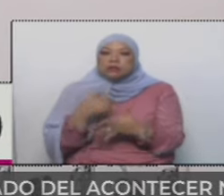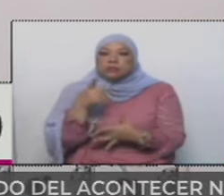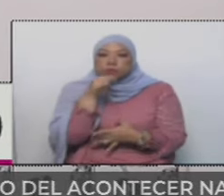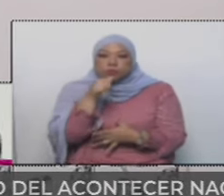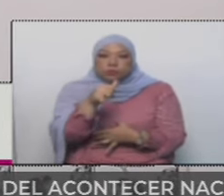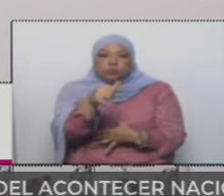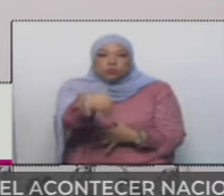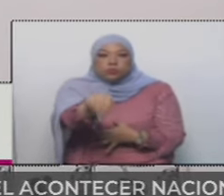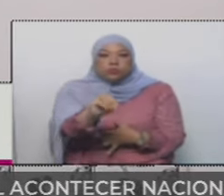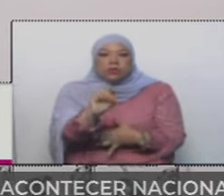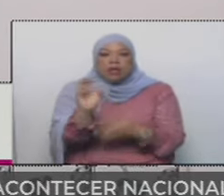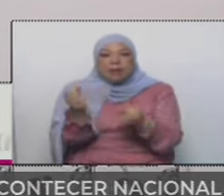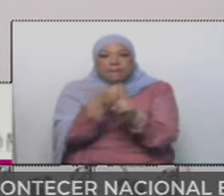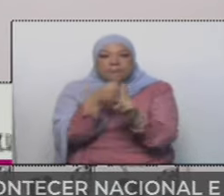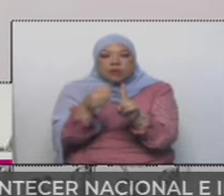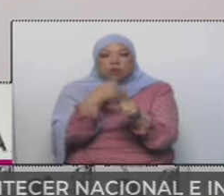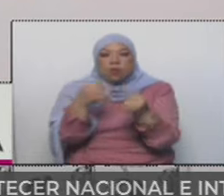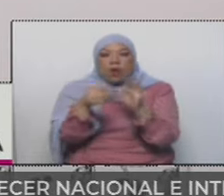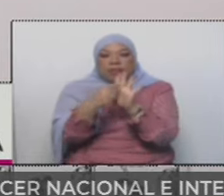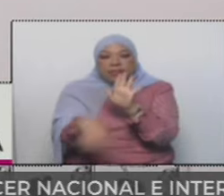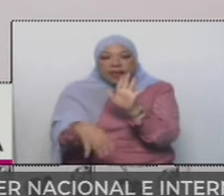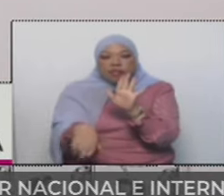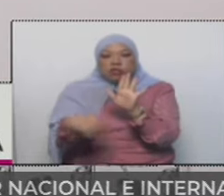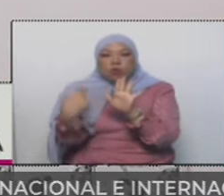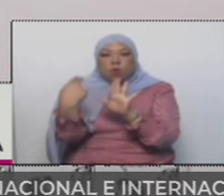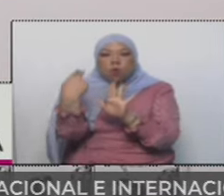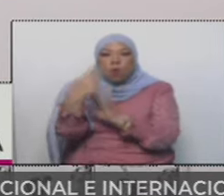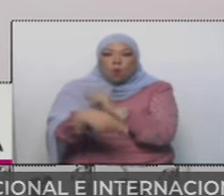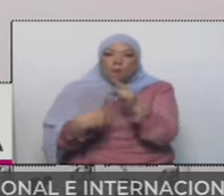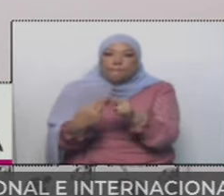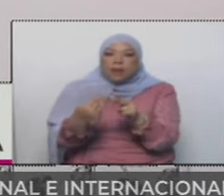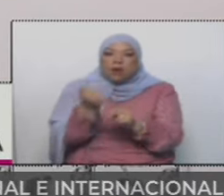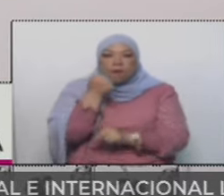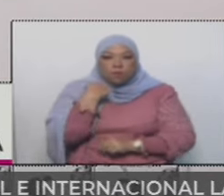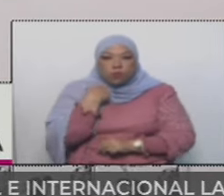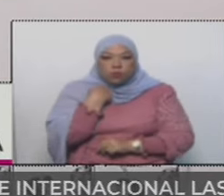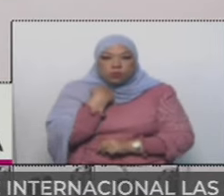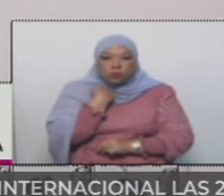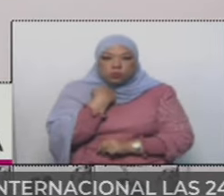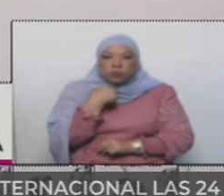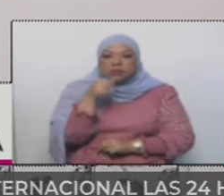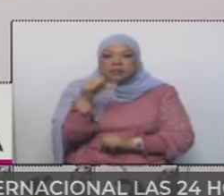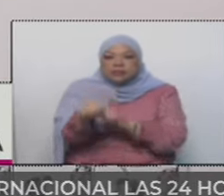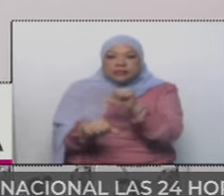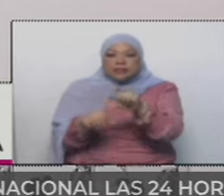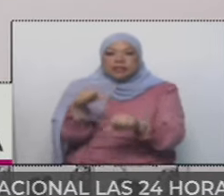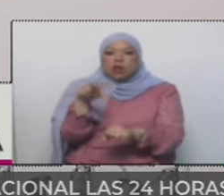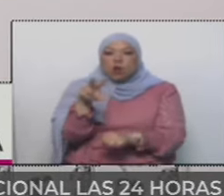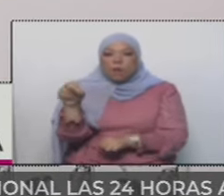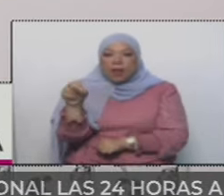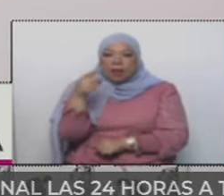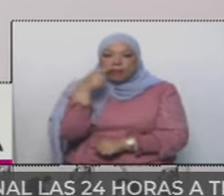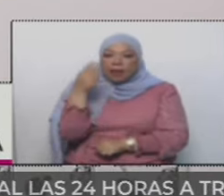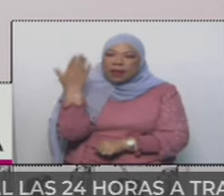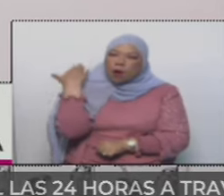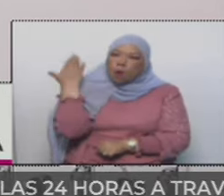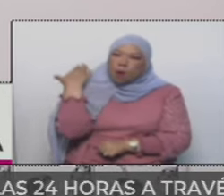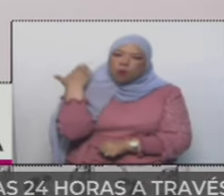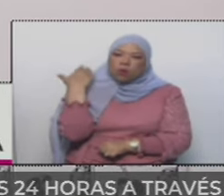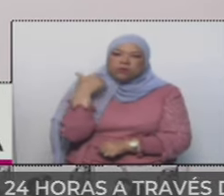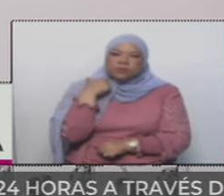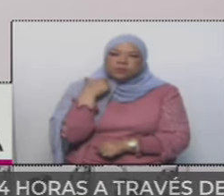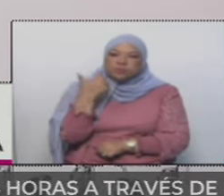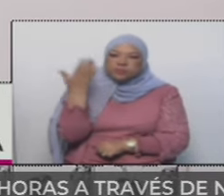masacres, violación masiva de derechos humanos, abusos. Siglo XX que quedó atrás. Estaba viendo con